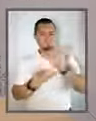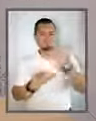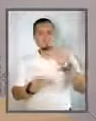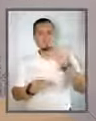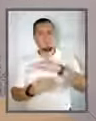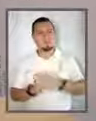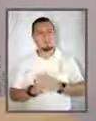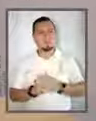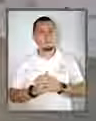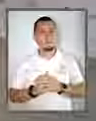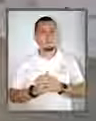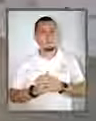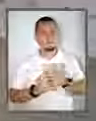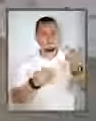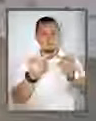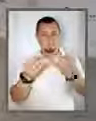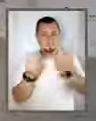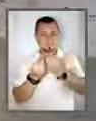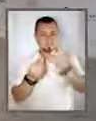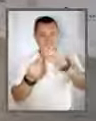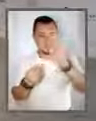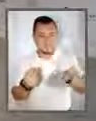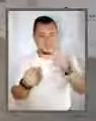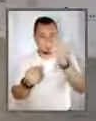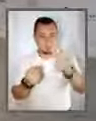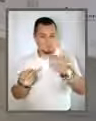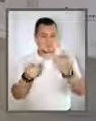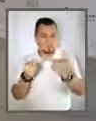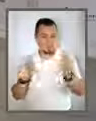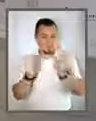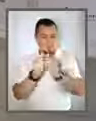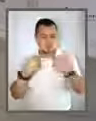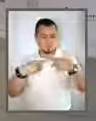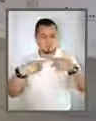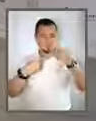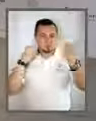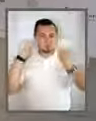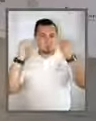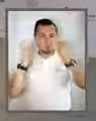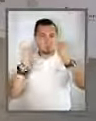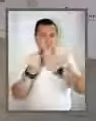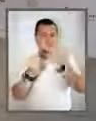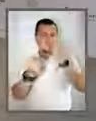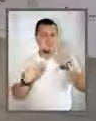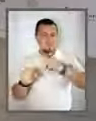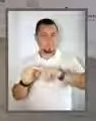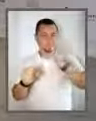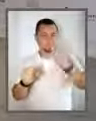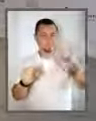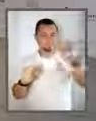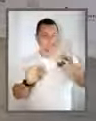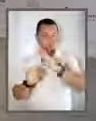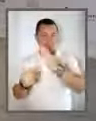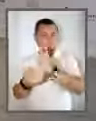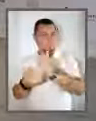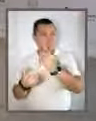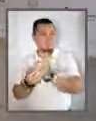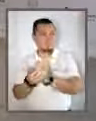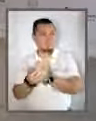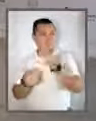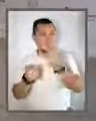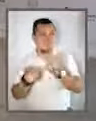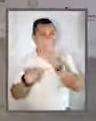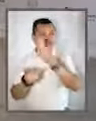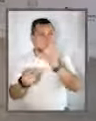subrogado? Se maneja que el caso, el paciente que falleció en Puerto Vallarta, estuvo en contacto con turistas en el aeropuerto internacional de esa misma ciudad. Entonces,